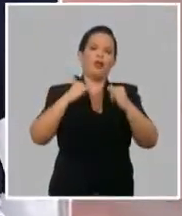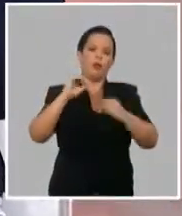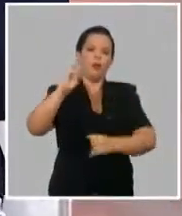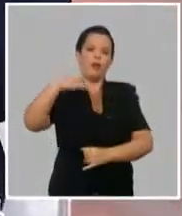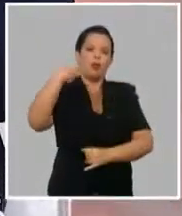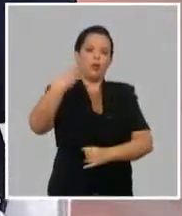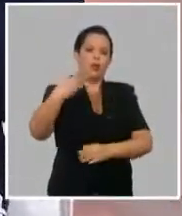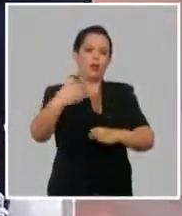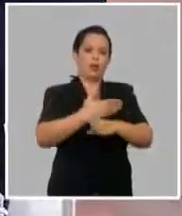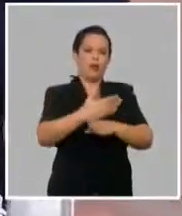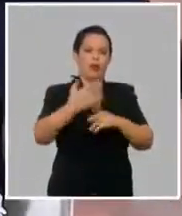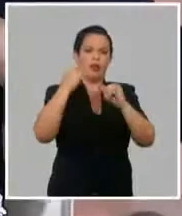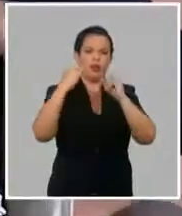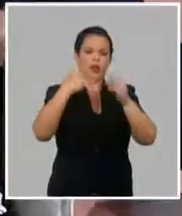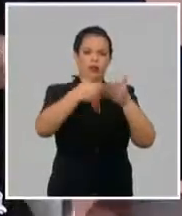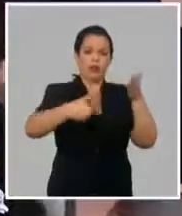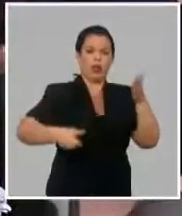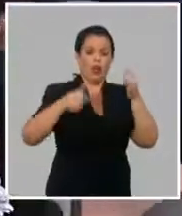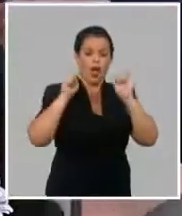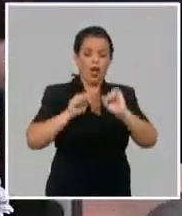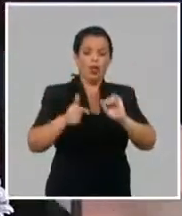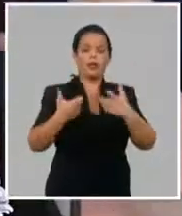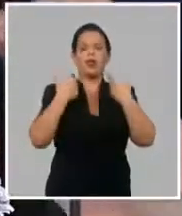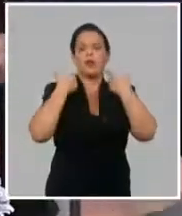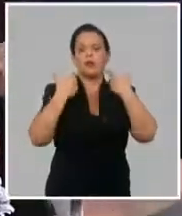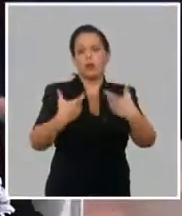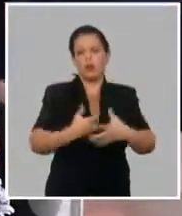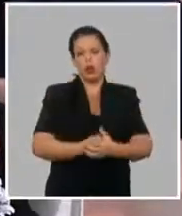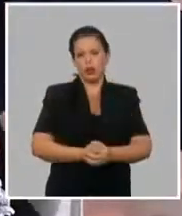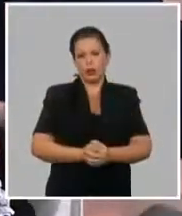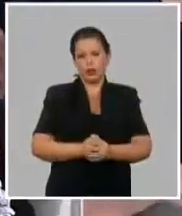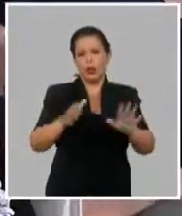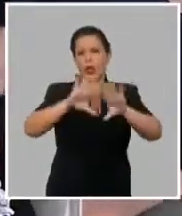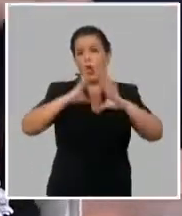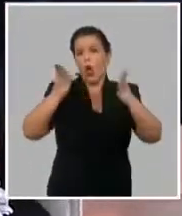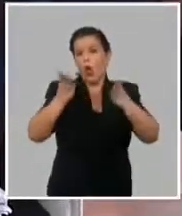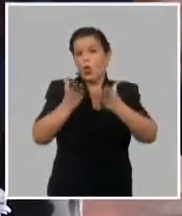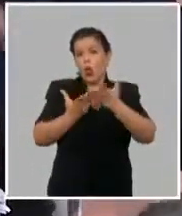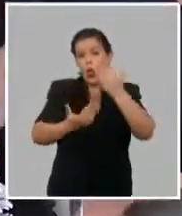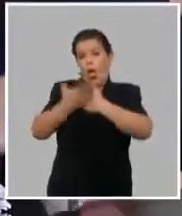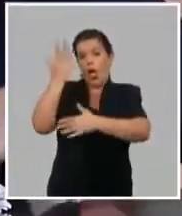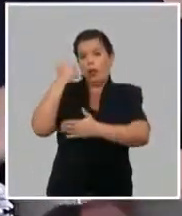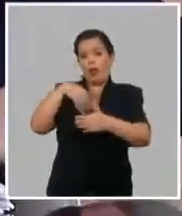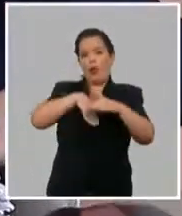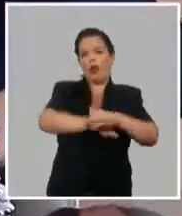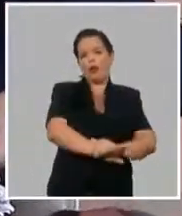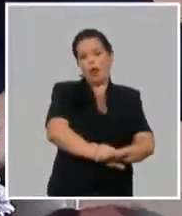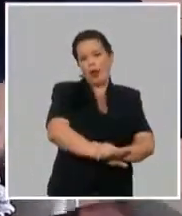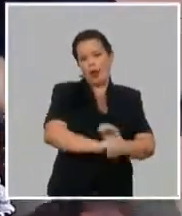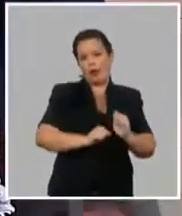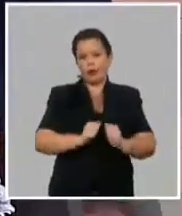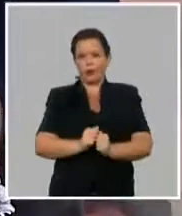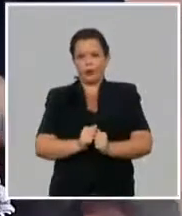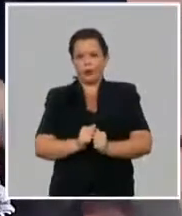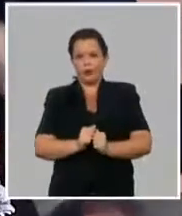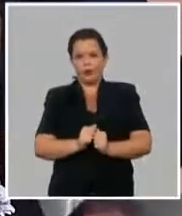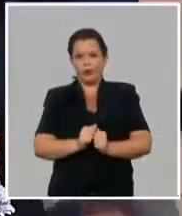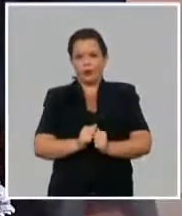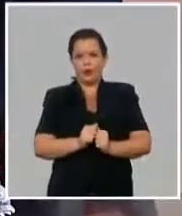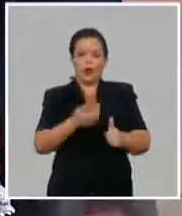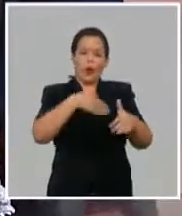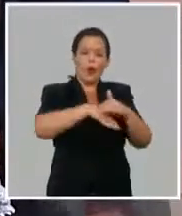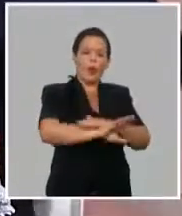importantes muchos de los cuales estuvieron estiro casi todo estaban engavetado han salido un año después ocho meses después